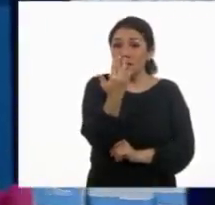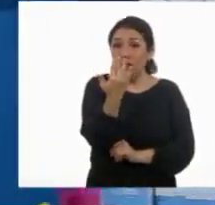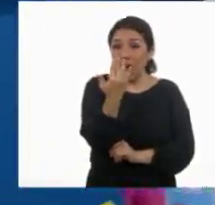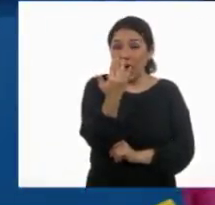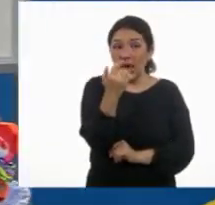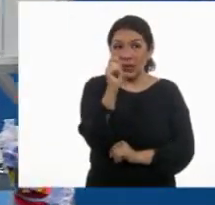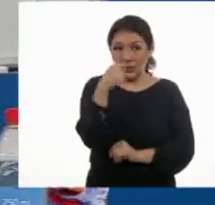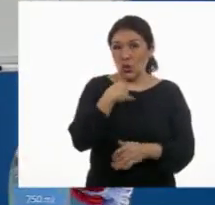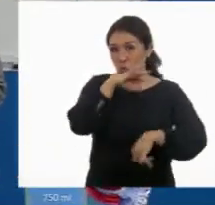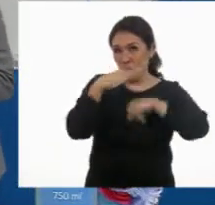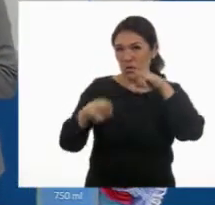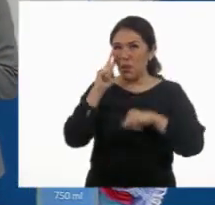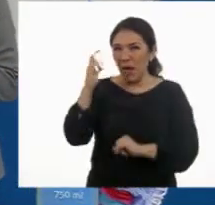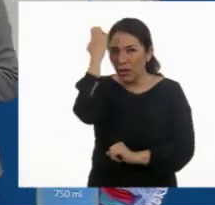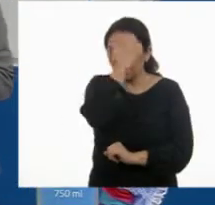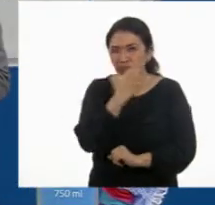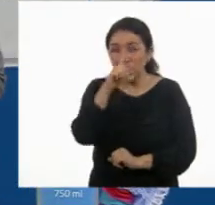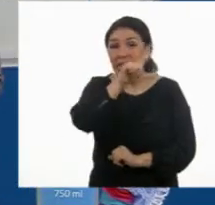lo último que comprobamos,